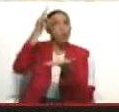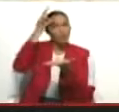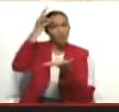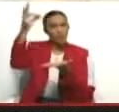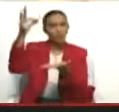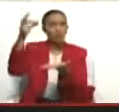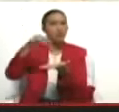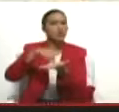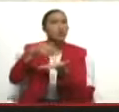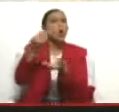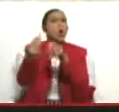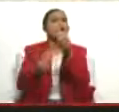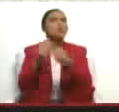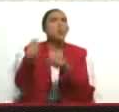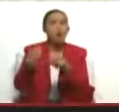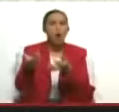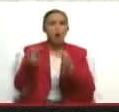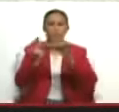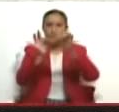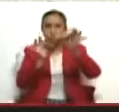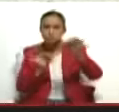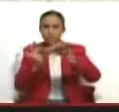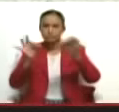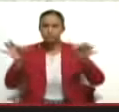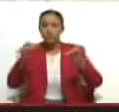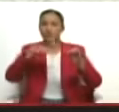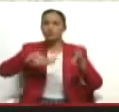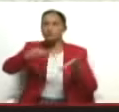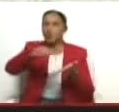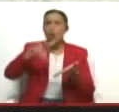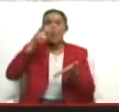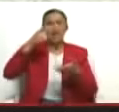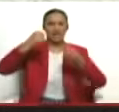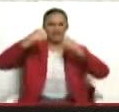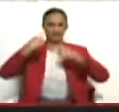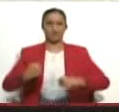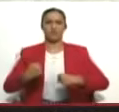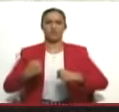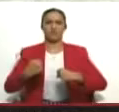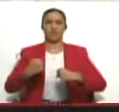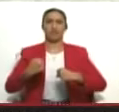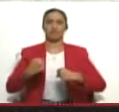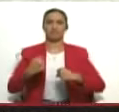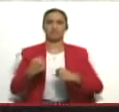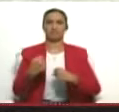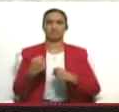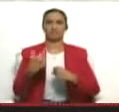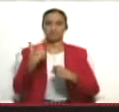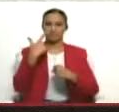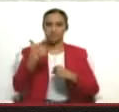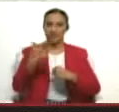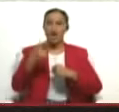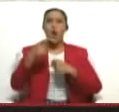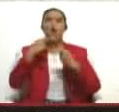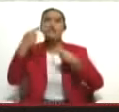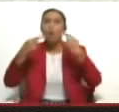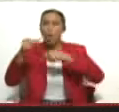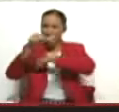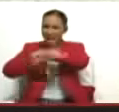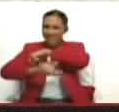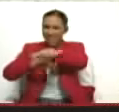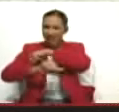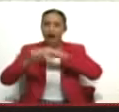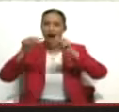de cómo se realizó la demarcación de la zona de seguridad en los 18 mapas encontrados Aquí vemos demarcada a la izquierda la zona de